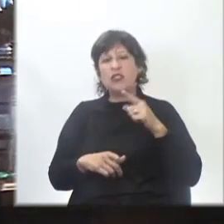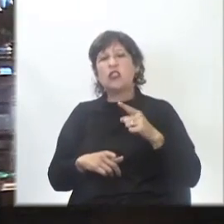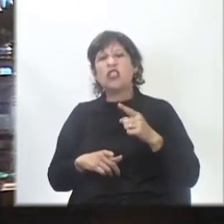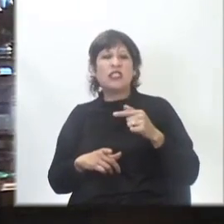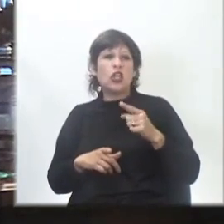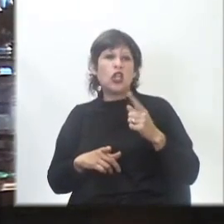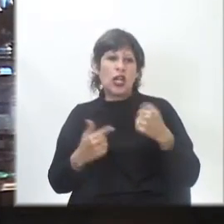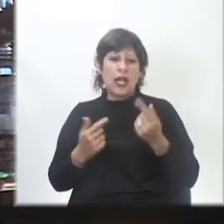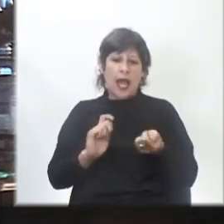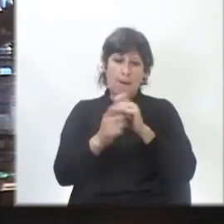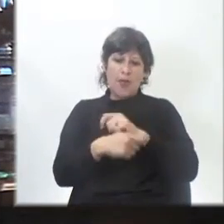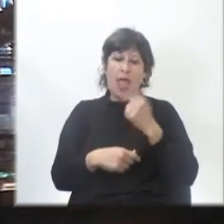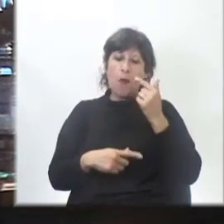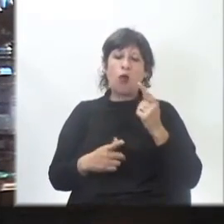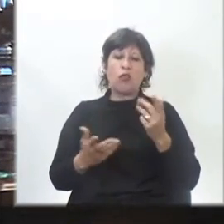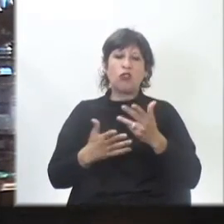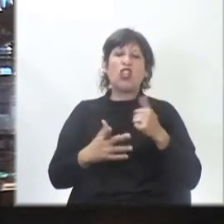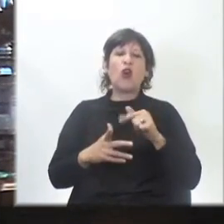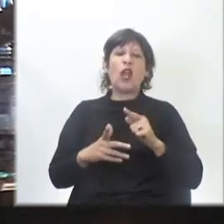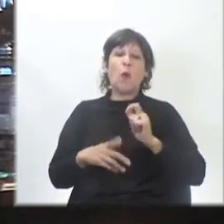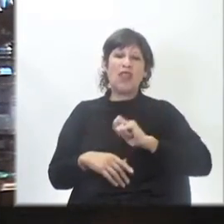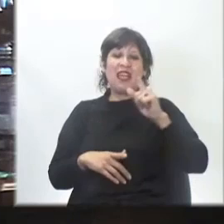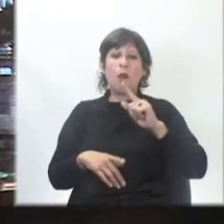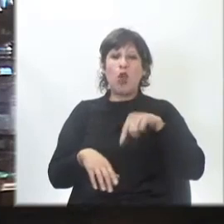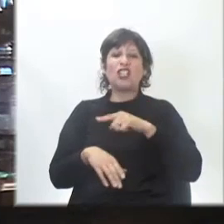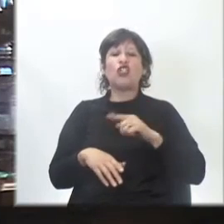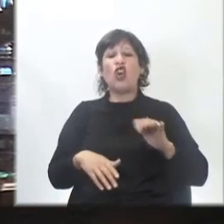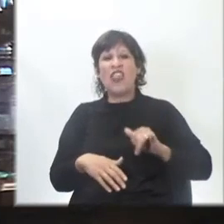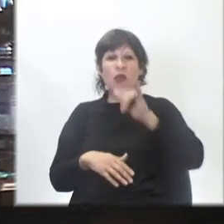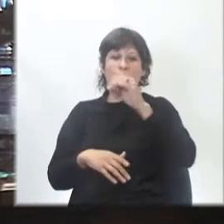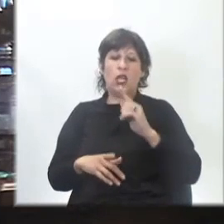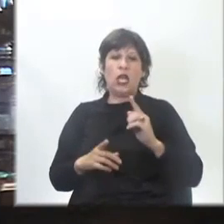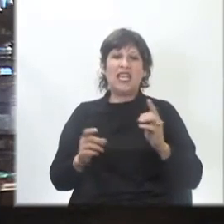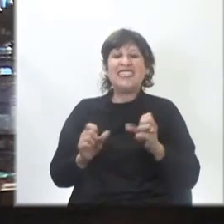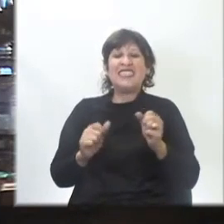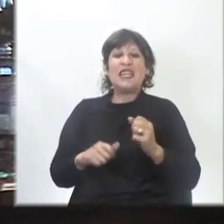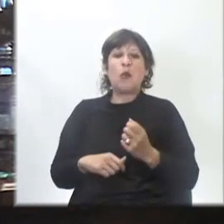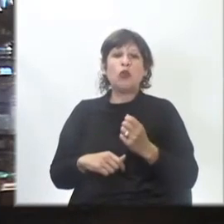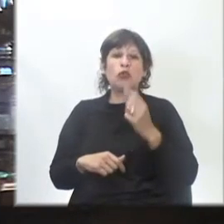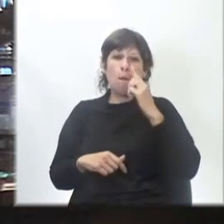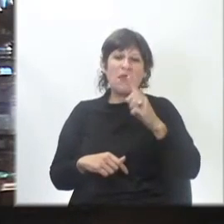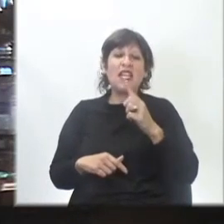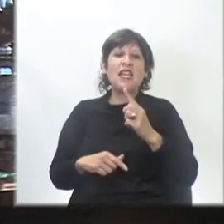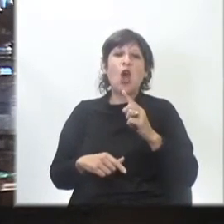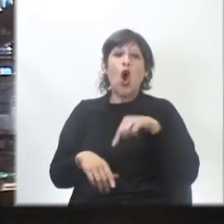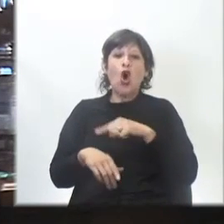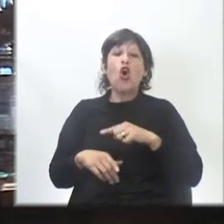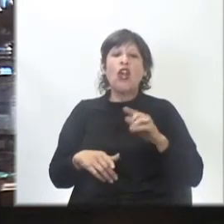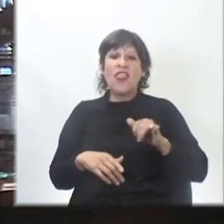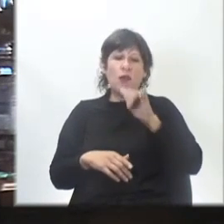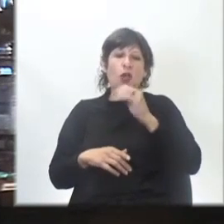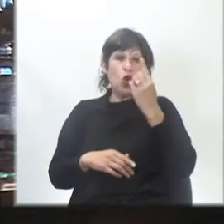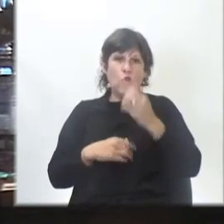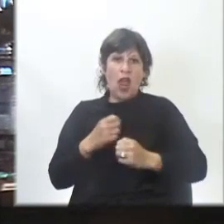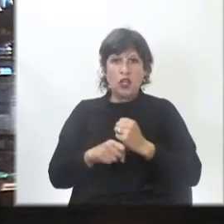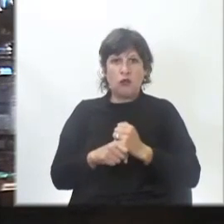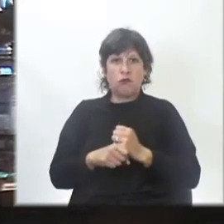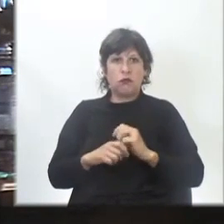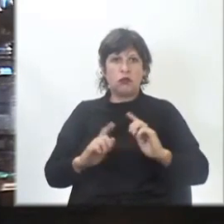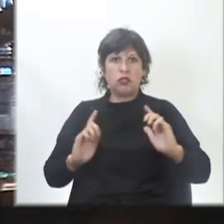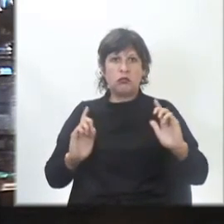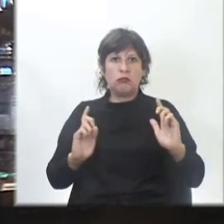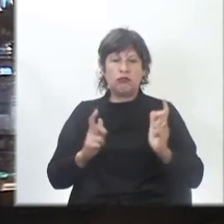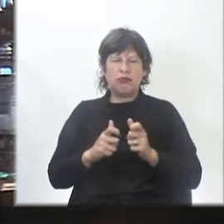vuelo, hiciéramos 1000 horas de vuelo en un año, se reduce a la